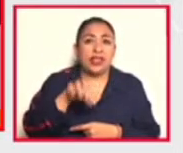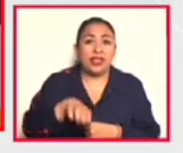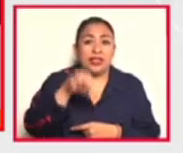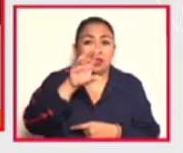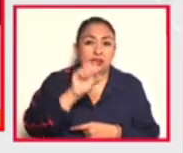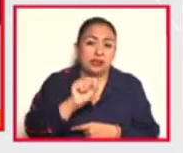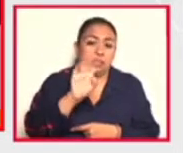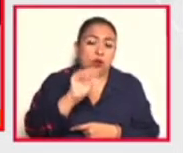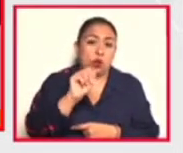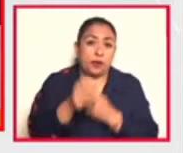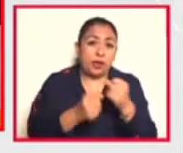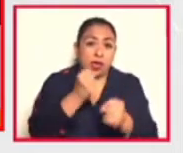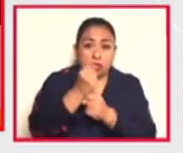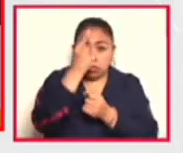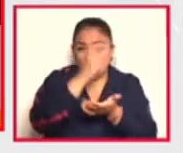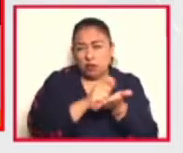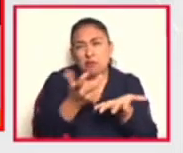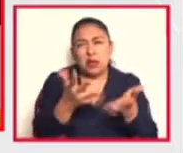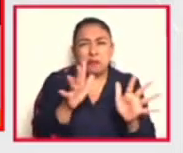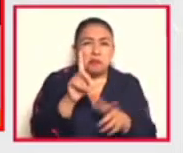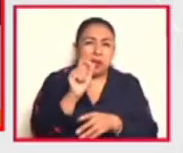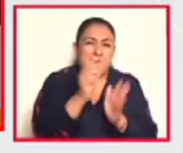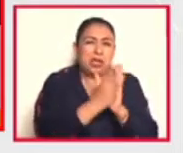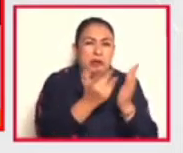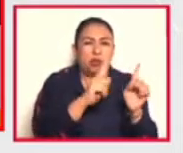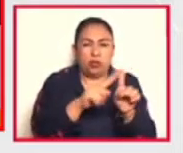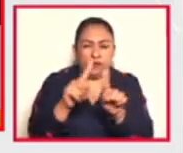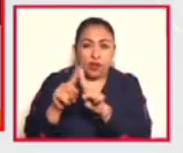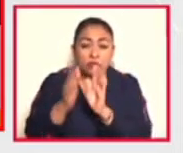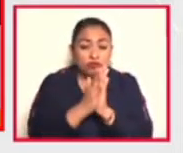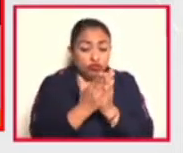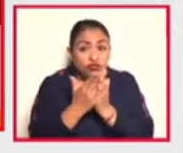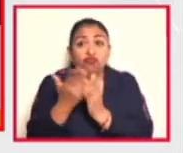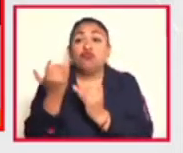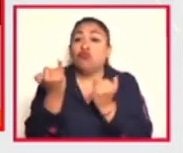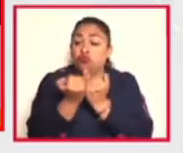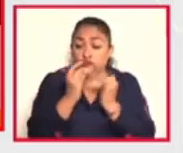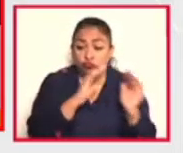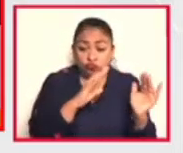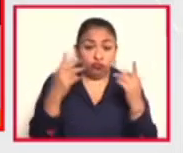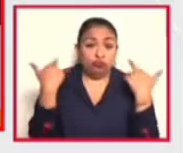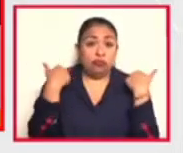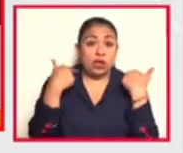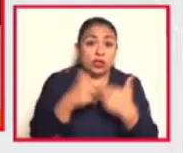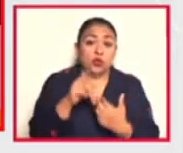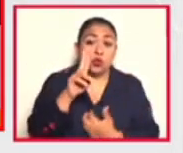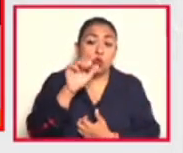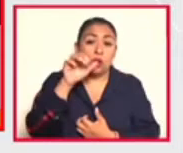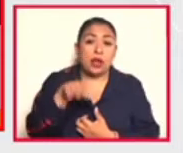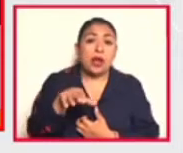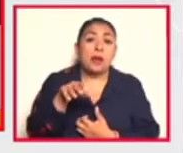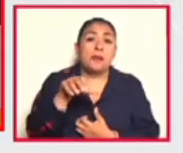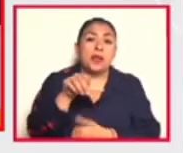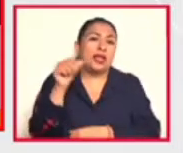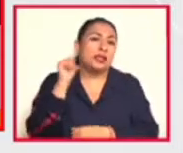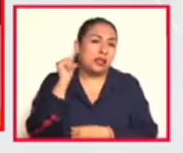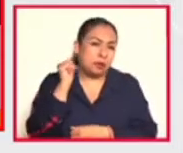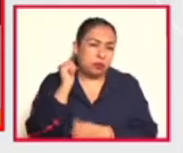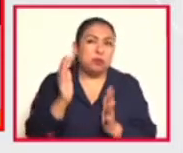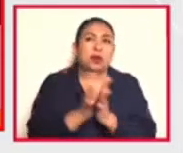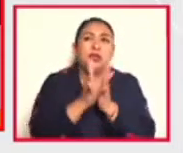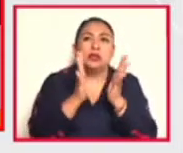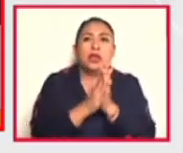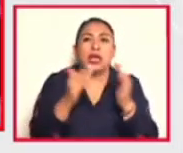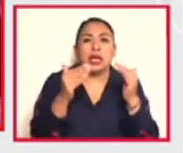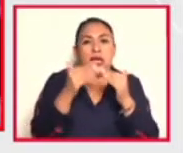edad, autor de alrededor de 20 libros, quien también se desempeñó como docente de la UAM Azcapotzalco, colaborador de Casa del Tiempo, El